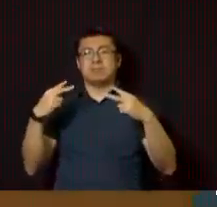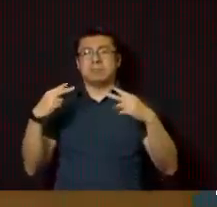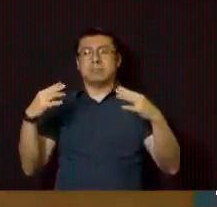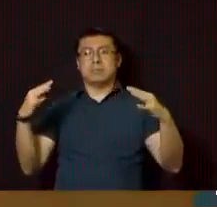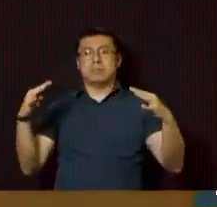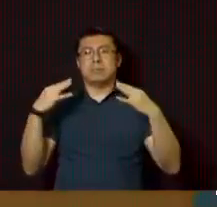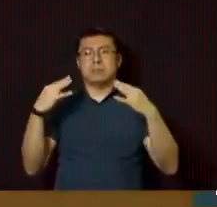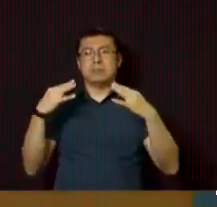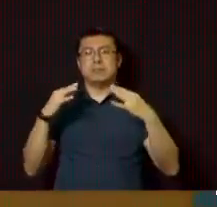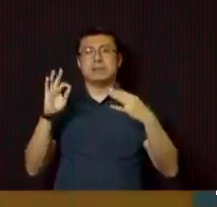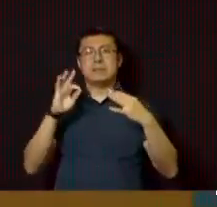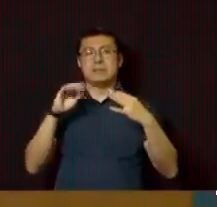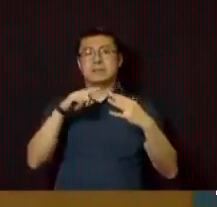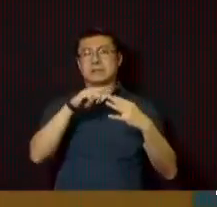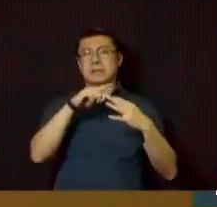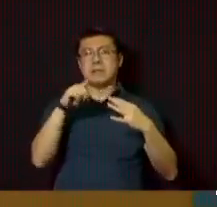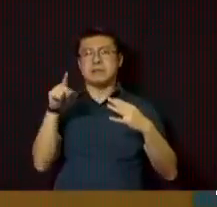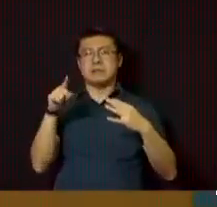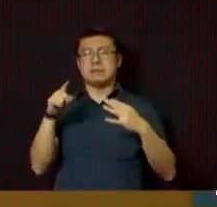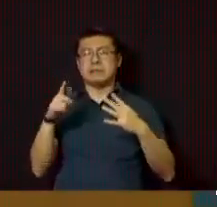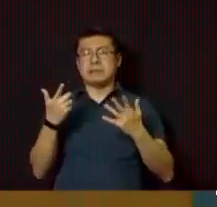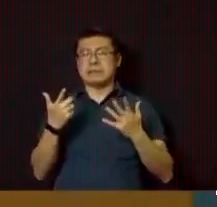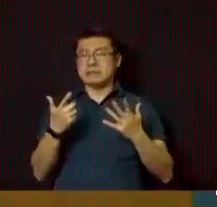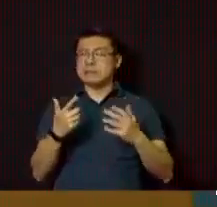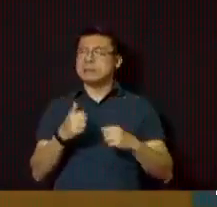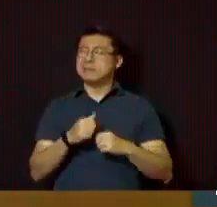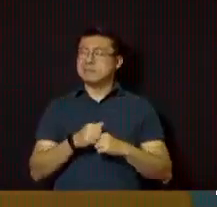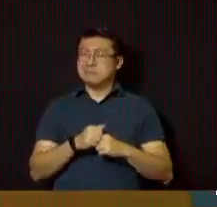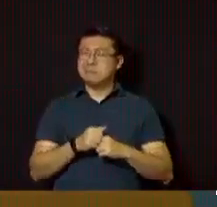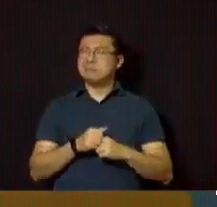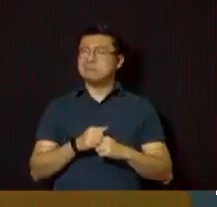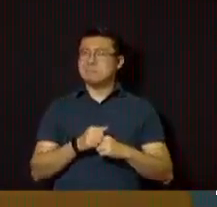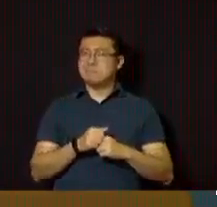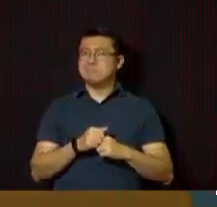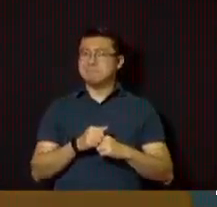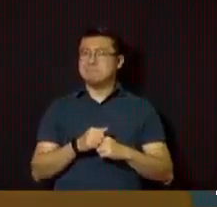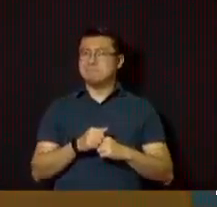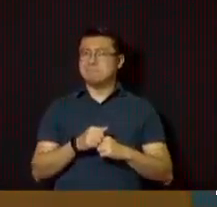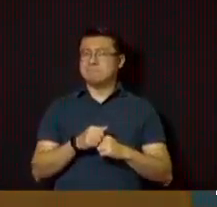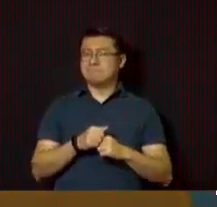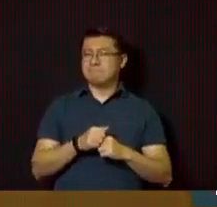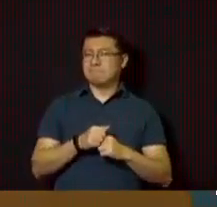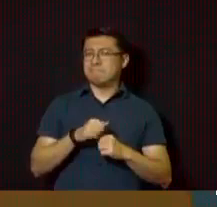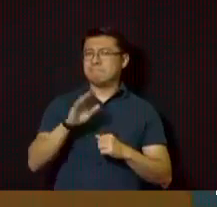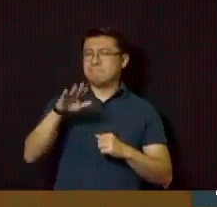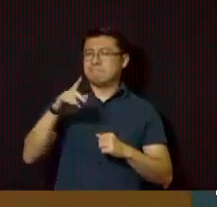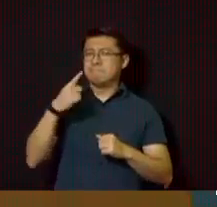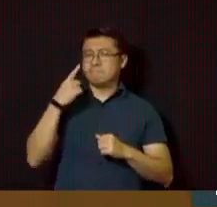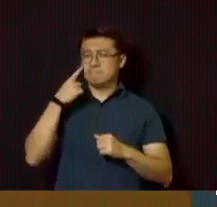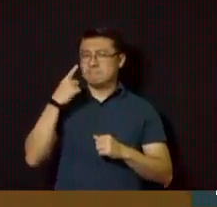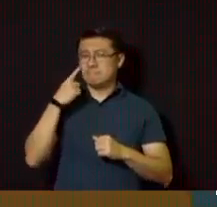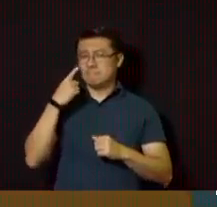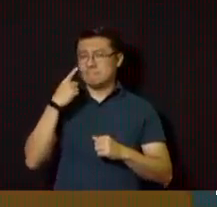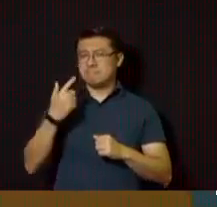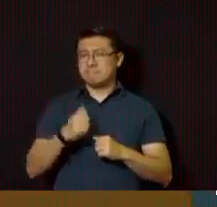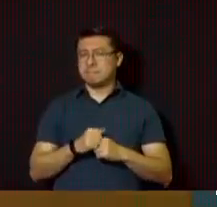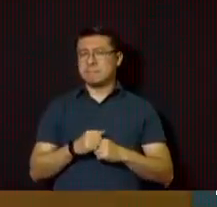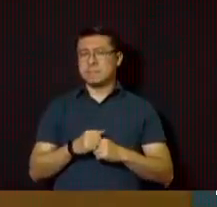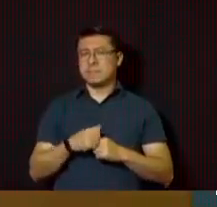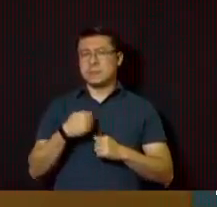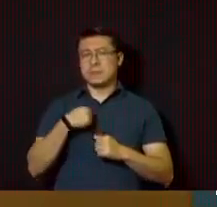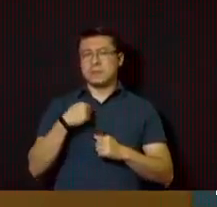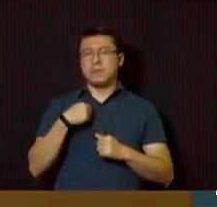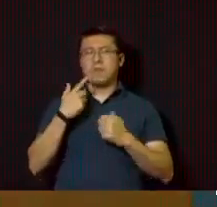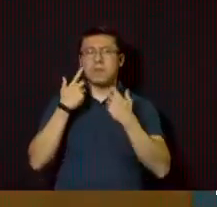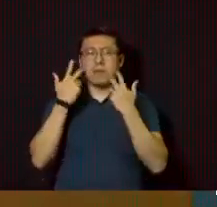lo puedes afectar, ¿no? Y cuando yo comencé esto, pues lo que deseaba siempre era